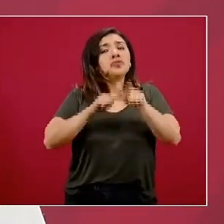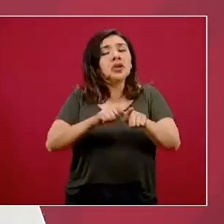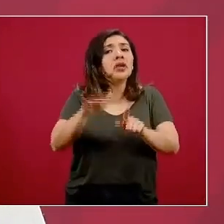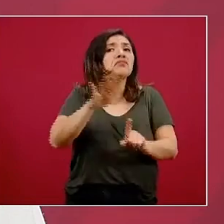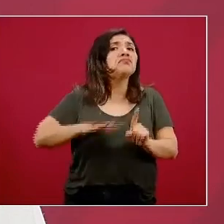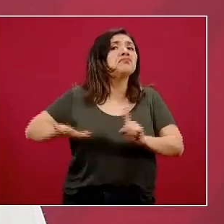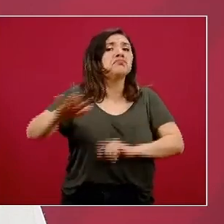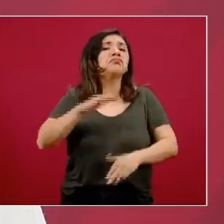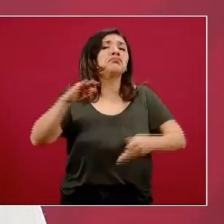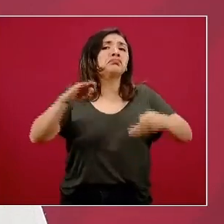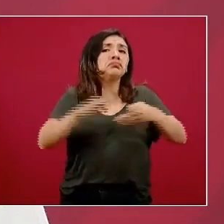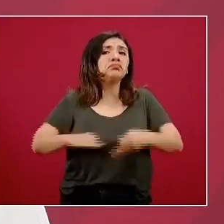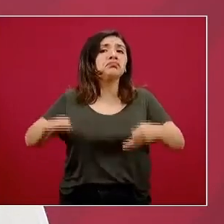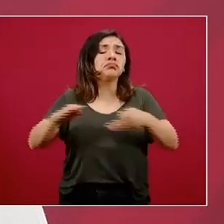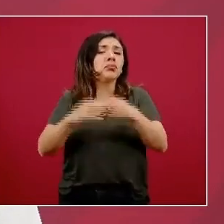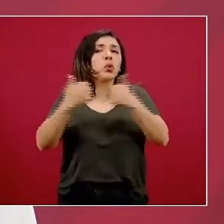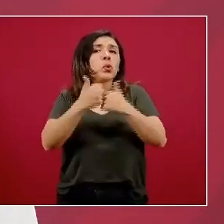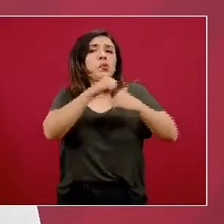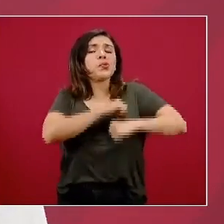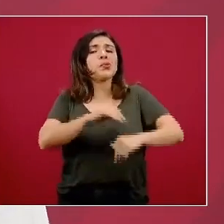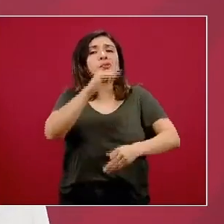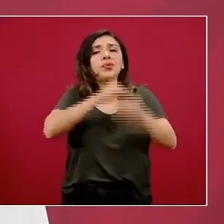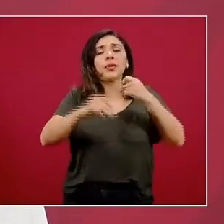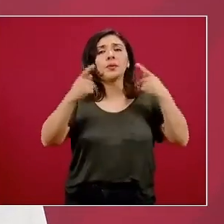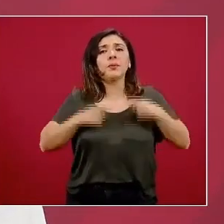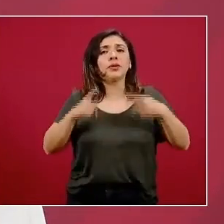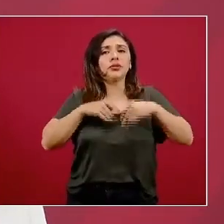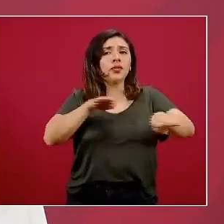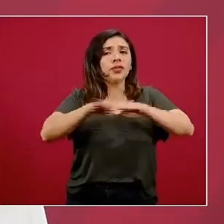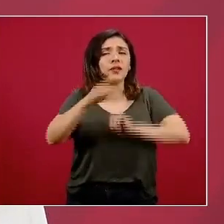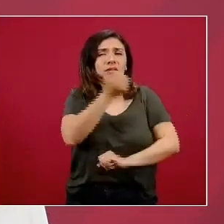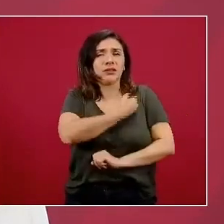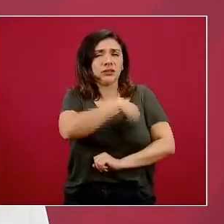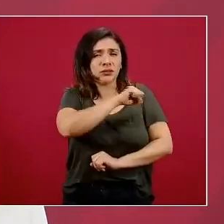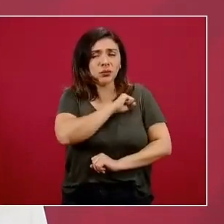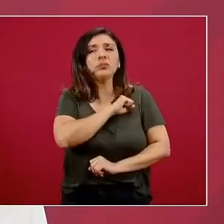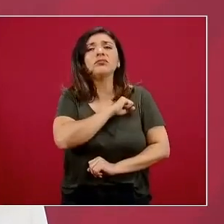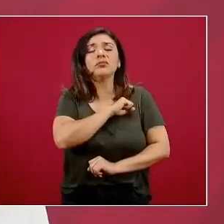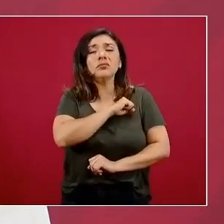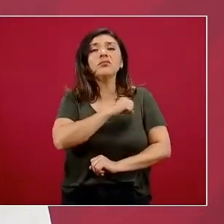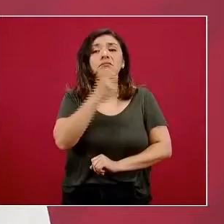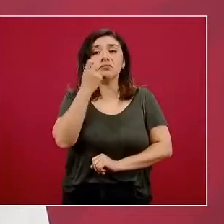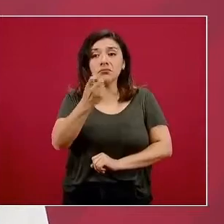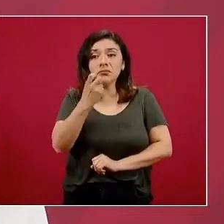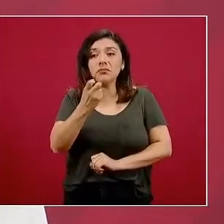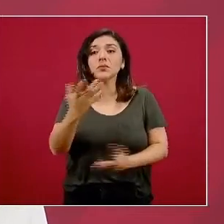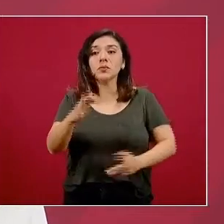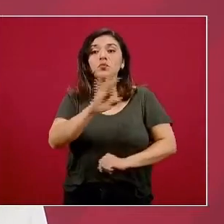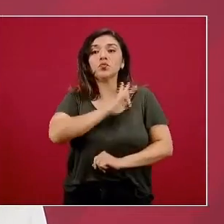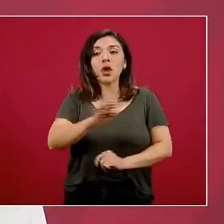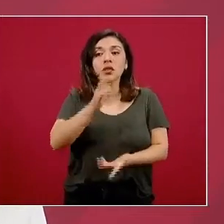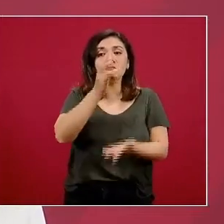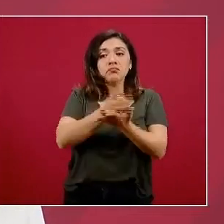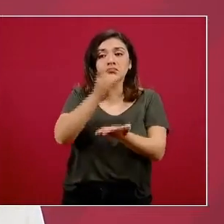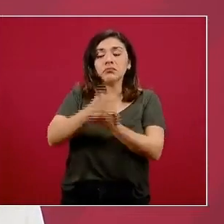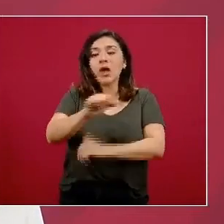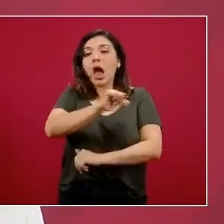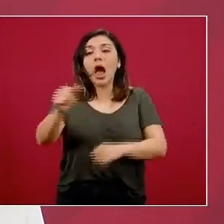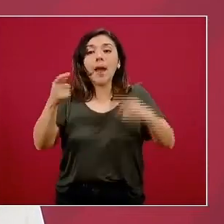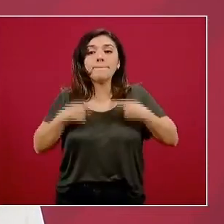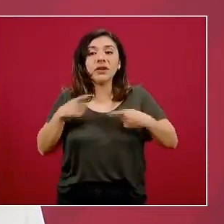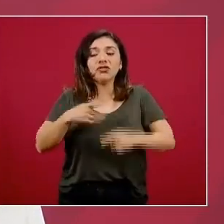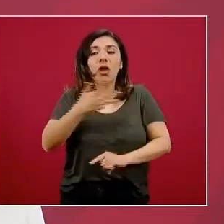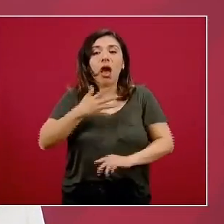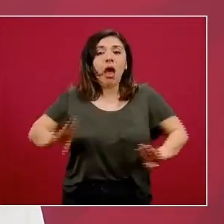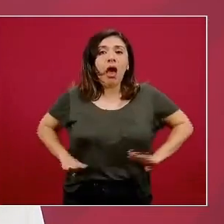todos el personal de todas las entidades federativas, el personal de salud. Entonces se pueden identificar a las personas que tienen